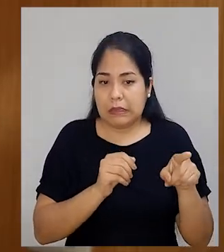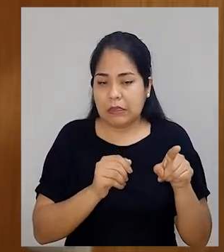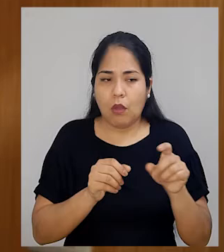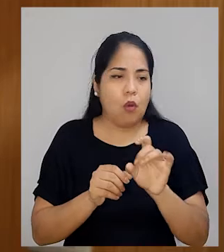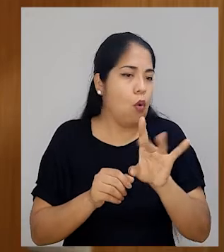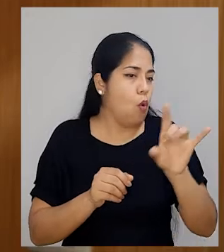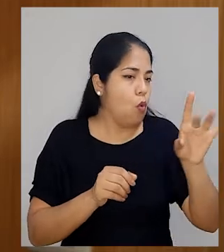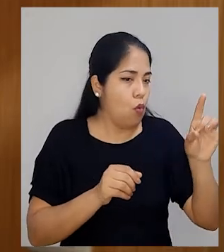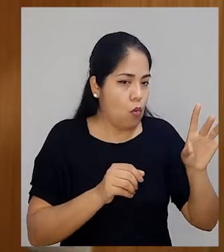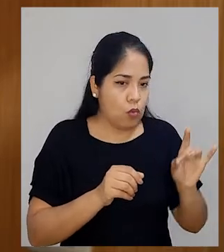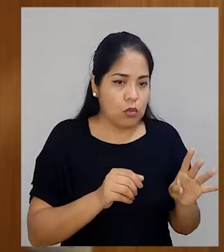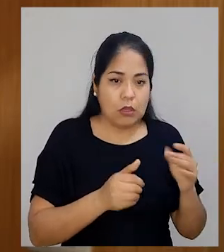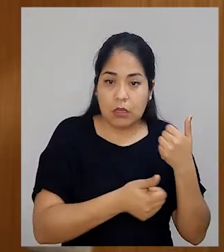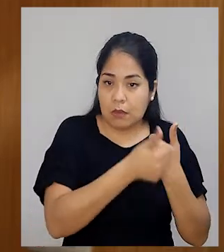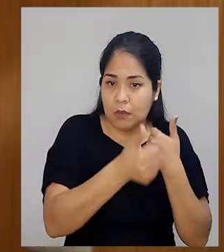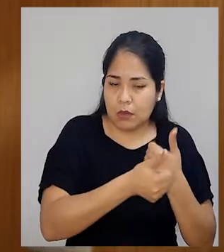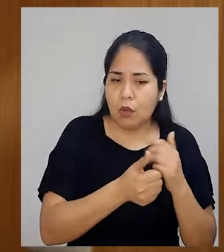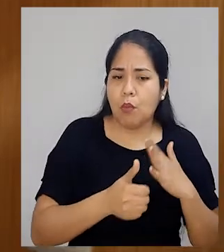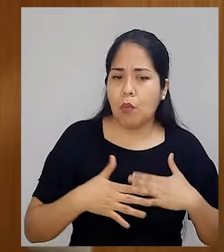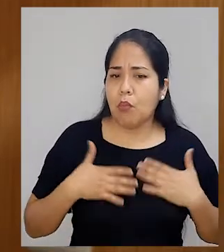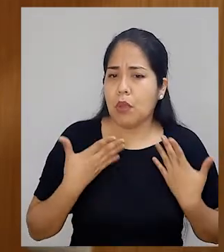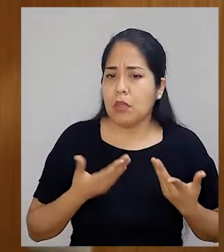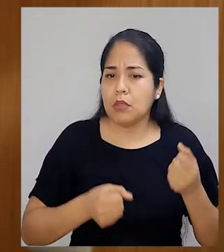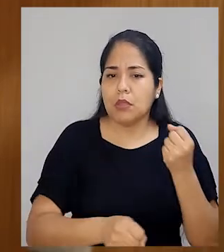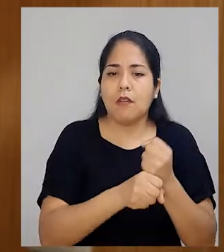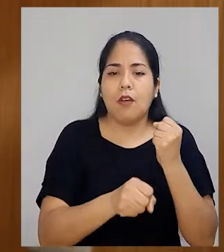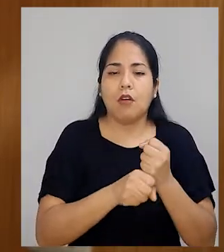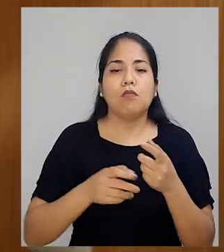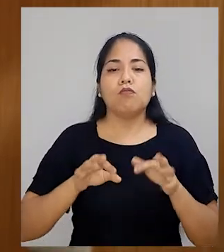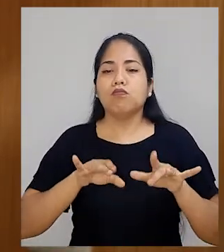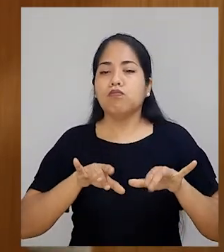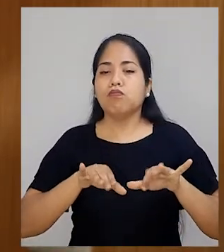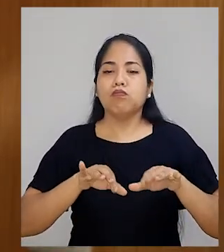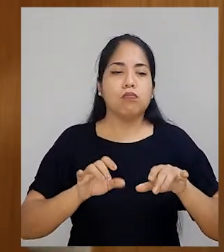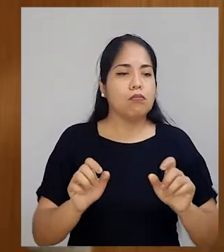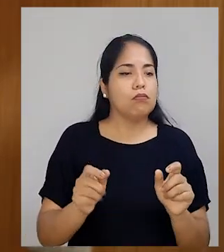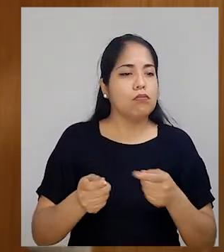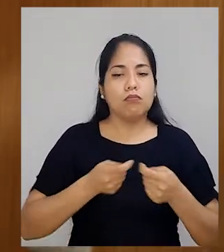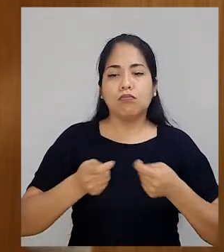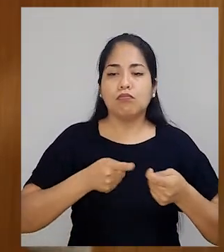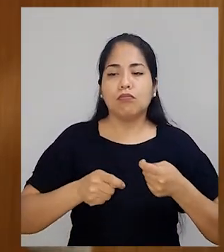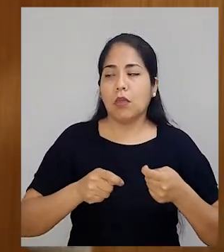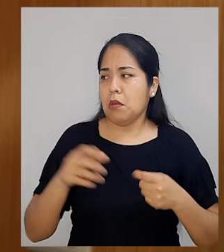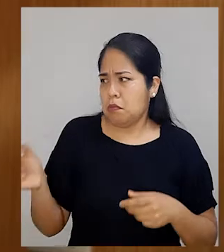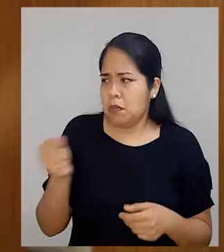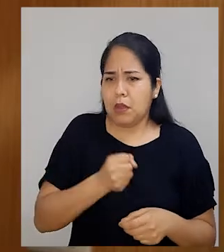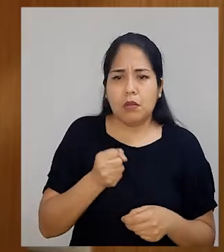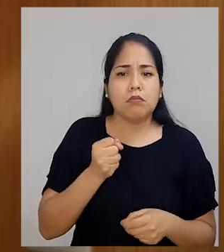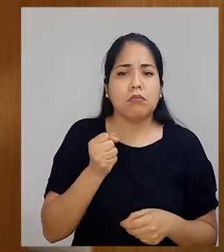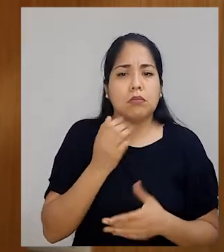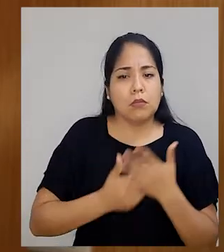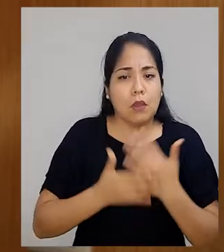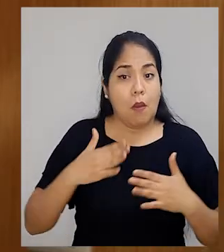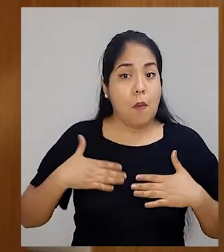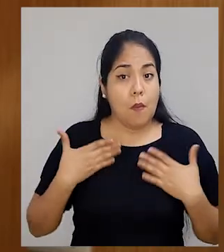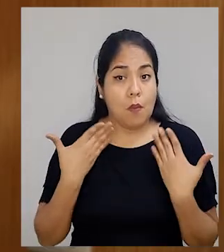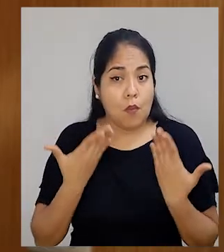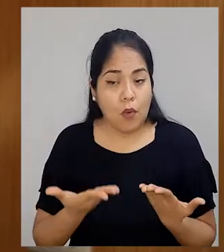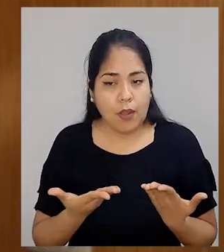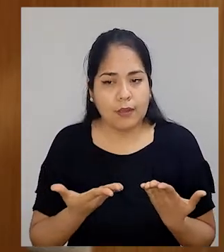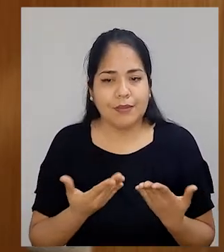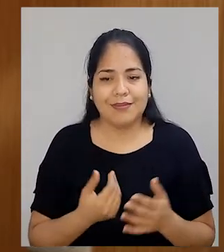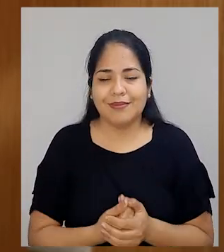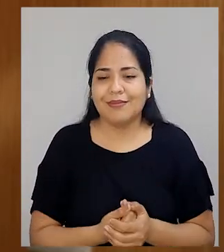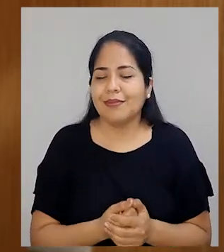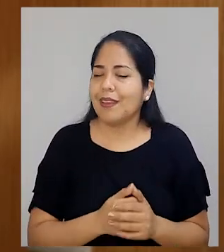u otra empresa de otro sector que también sea de riesgo contrate trabajadores administrativos, por ejemplo, para personas con discapacidad de pronto,